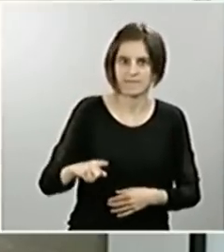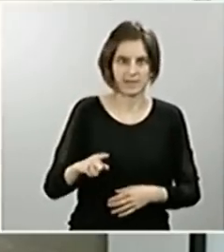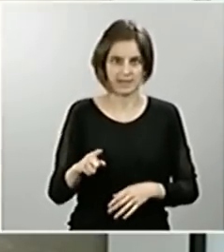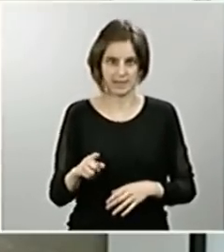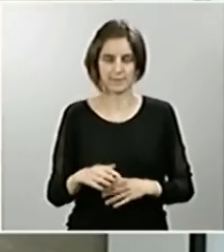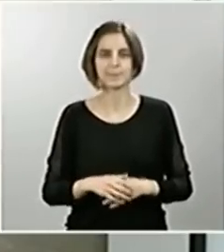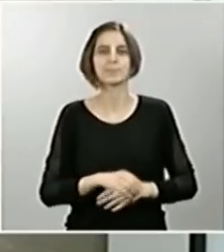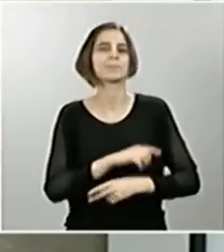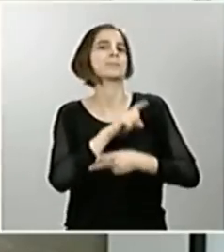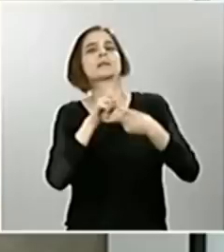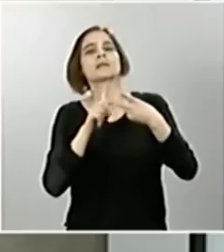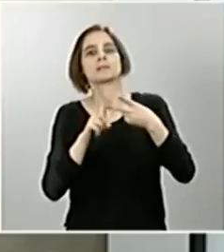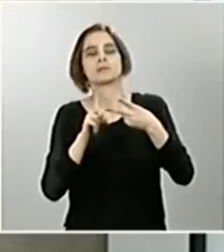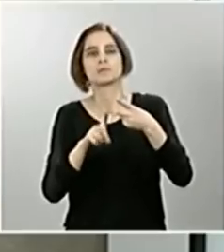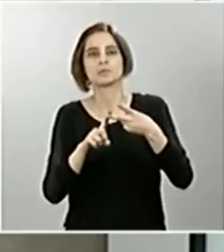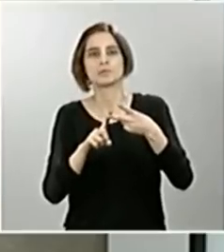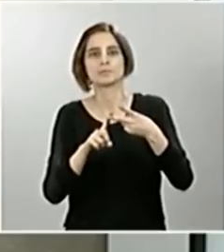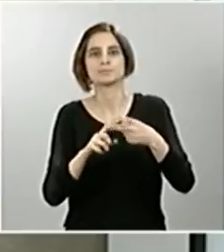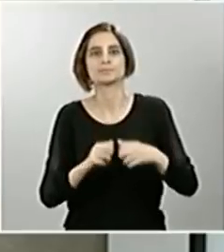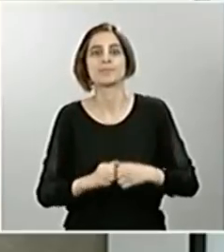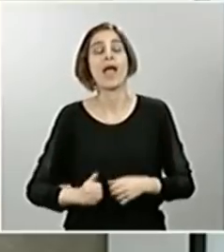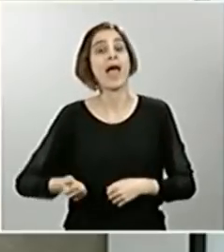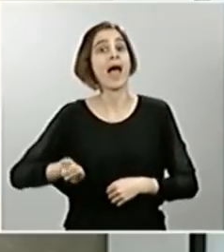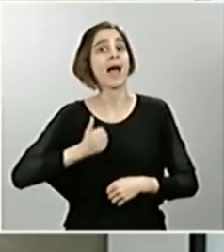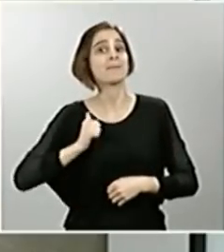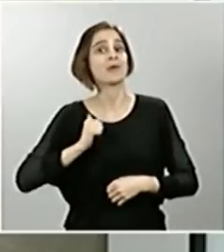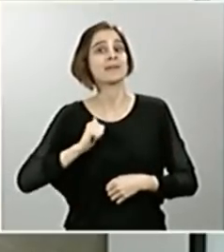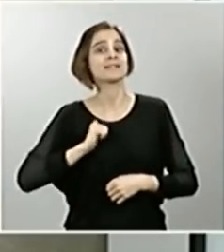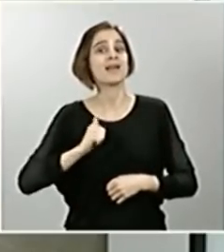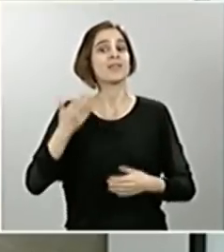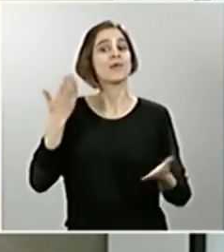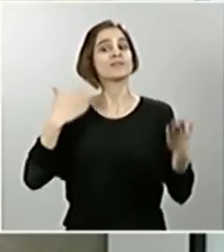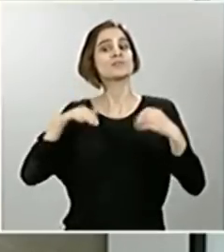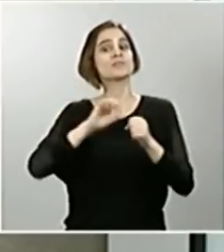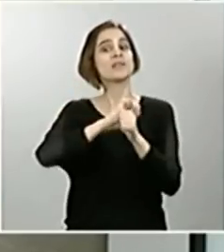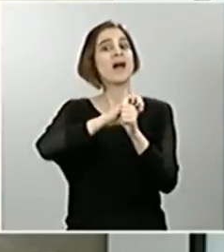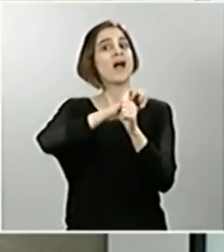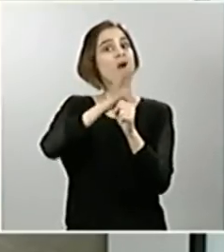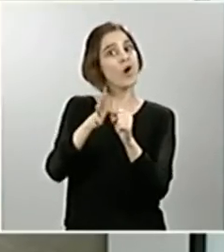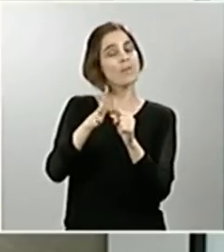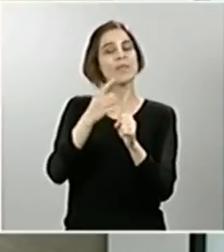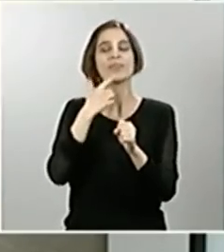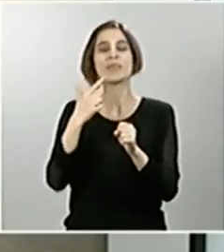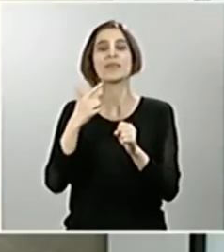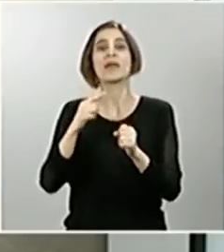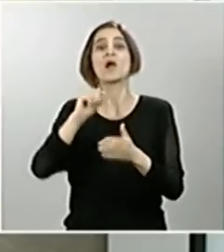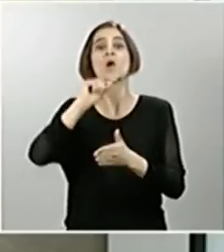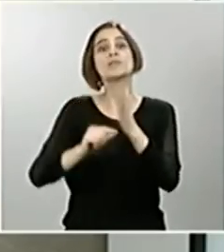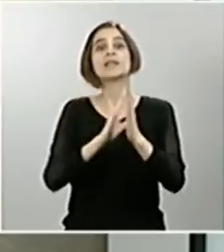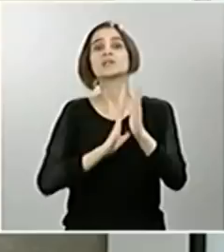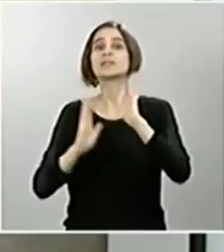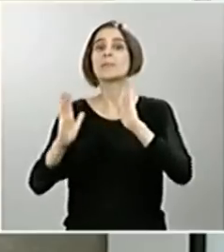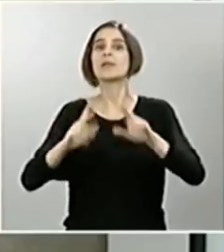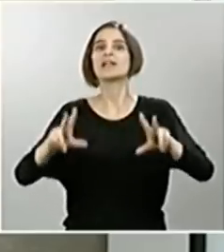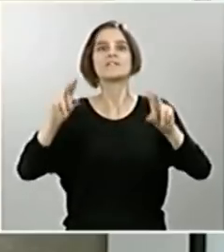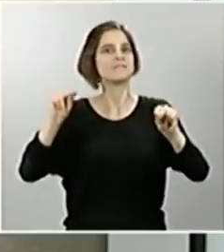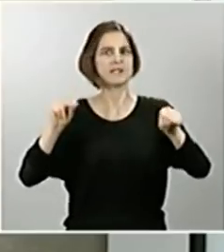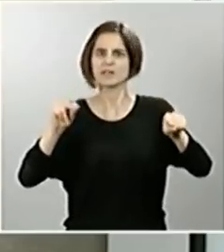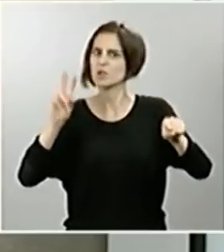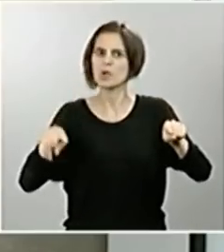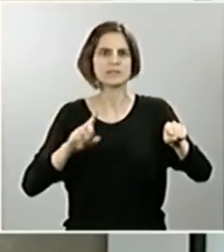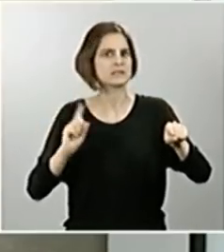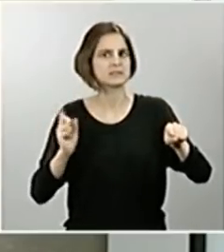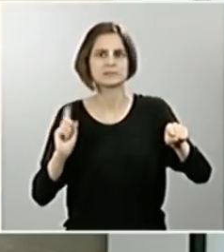que, con a excusa do COVID-19, non se extinguir os contratos temporais. Estamos dicendo que hai unha interrupción,